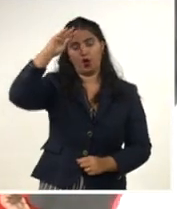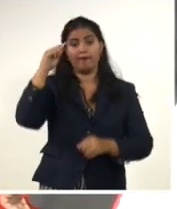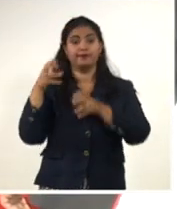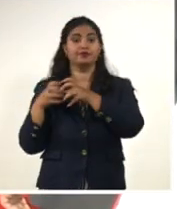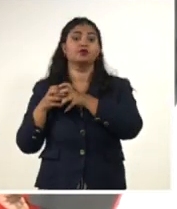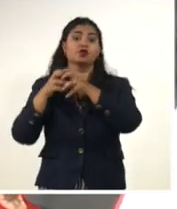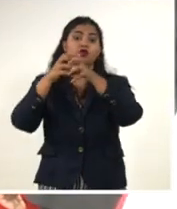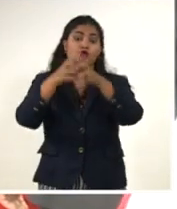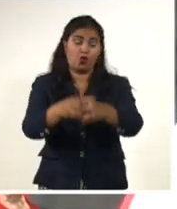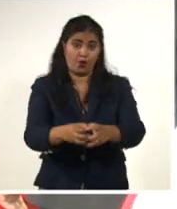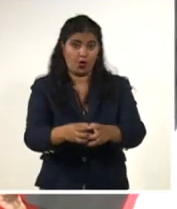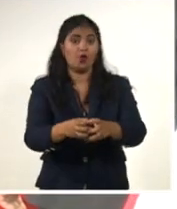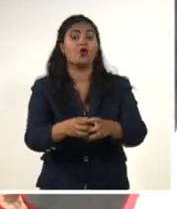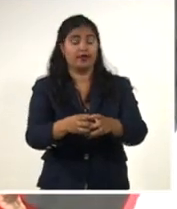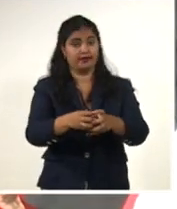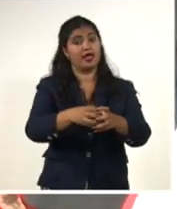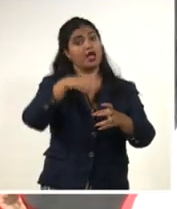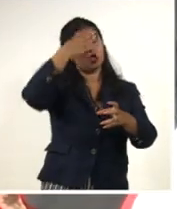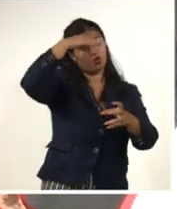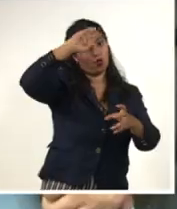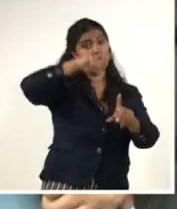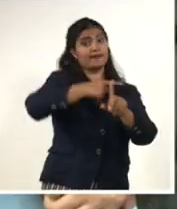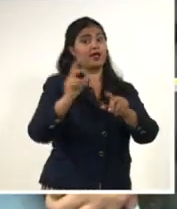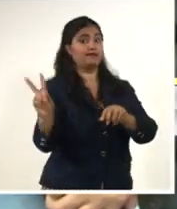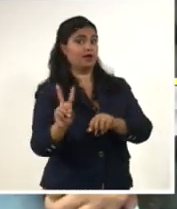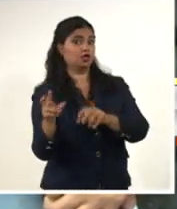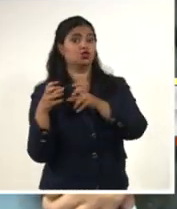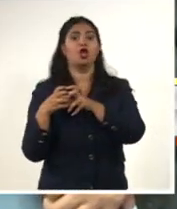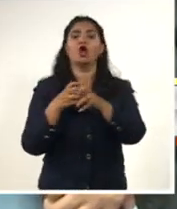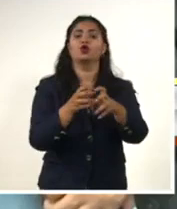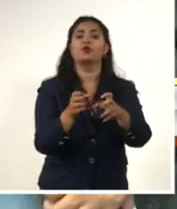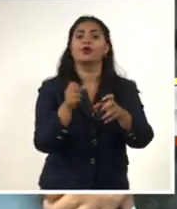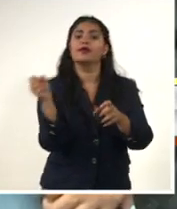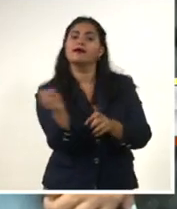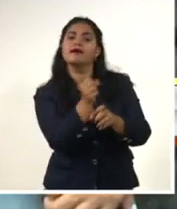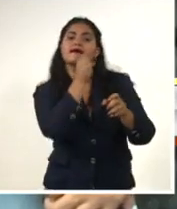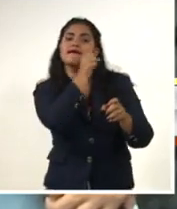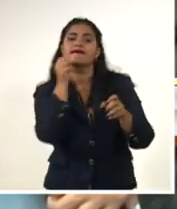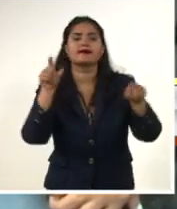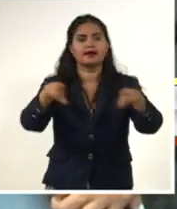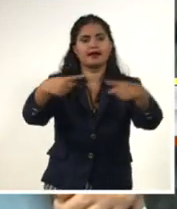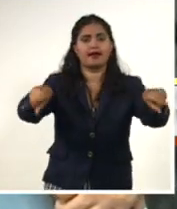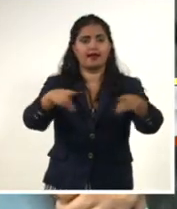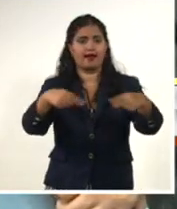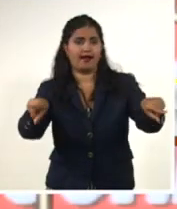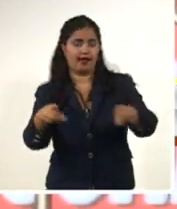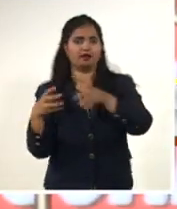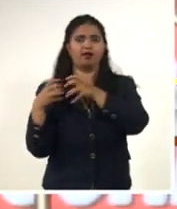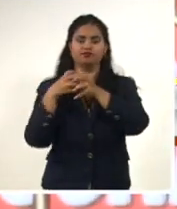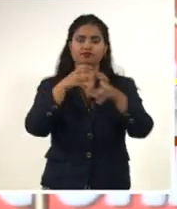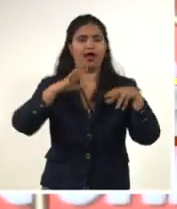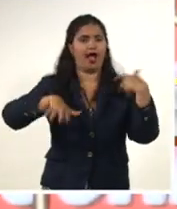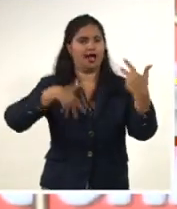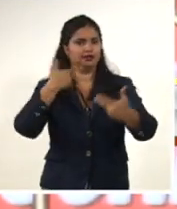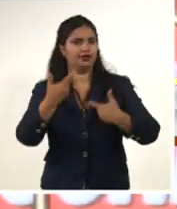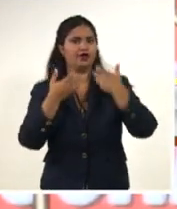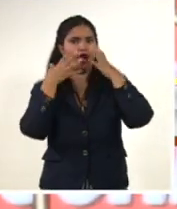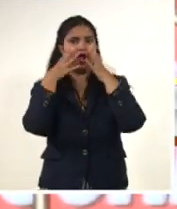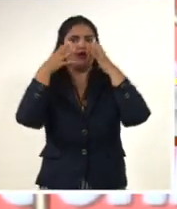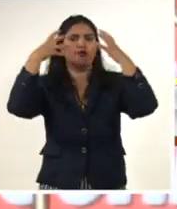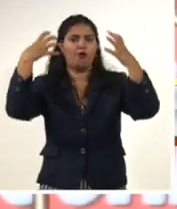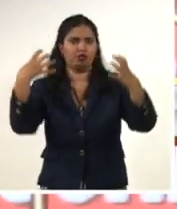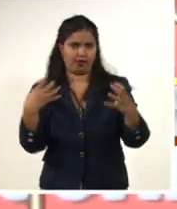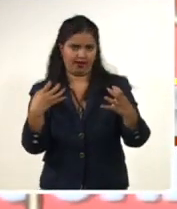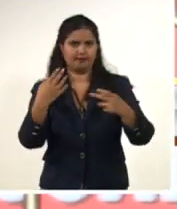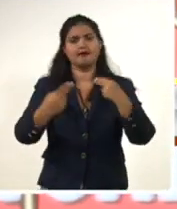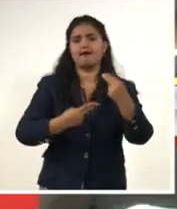El coro de Cuba y Venezuela, Una Sola Bandera, fue protagonista este 26 de julio en el acto celebrado en la tierra de Chávez y Bolívar